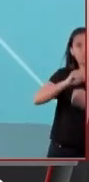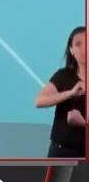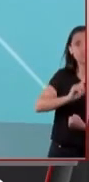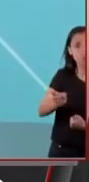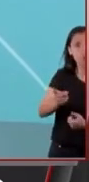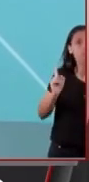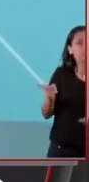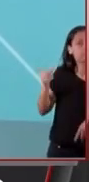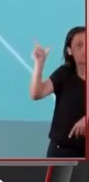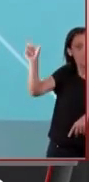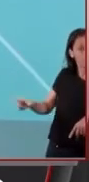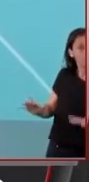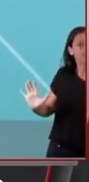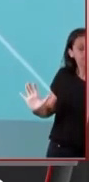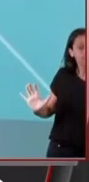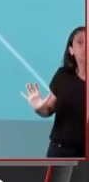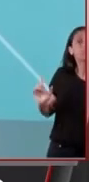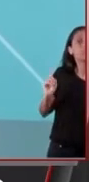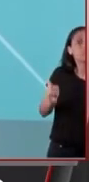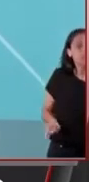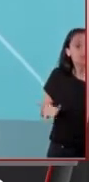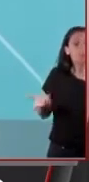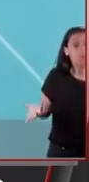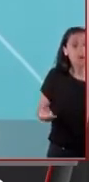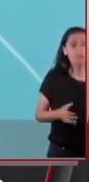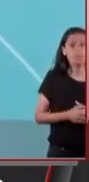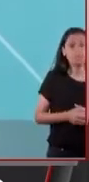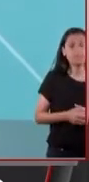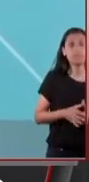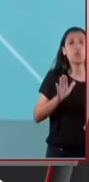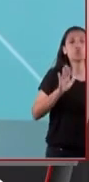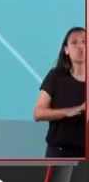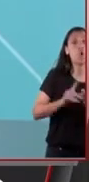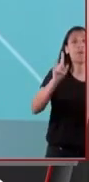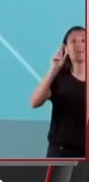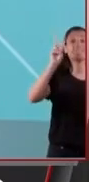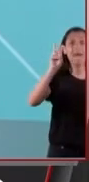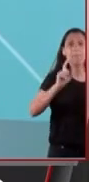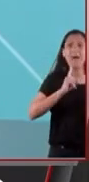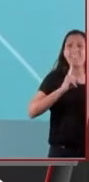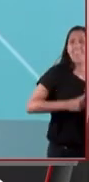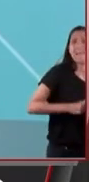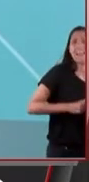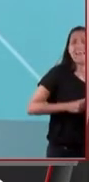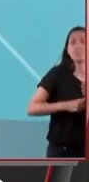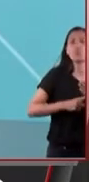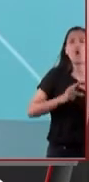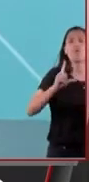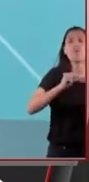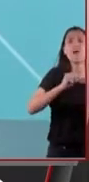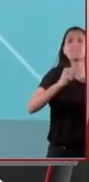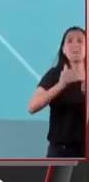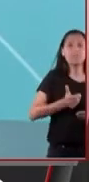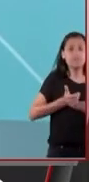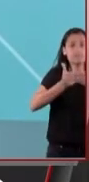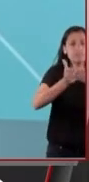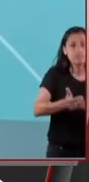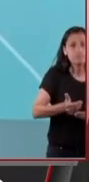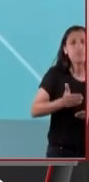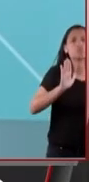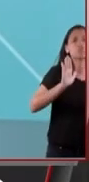centralizado en el frente de todos siempre. El primer mandatario había estado en un programa de televisión esta mañana y